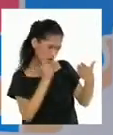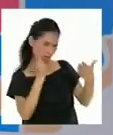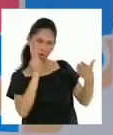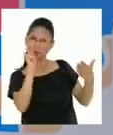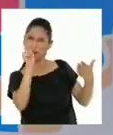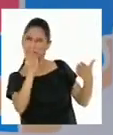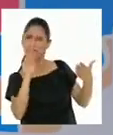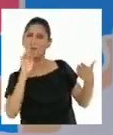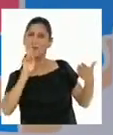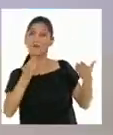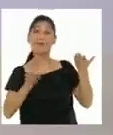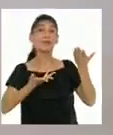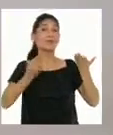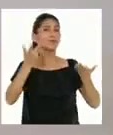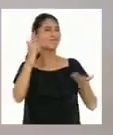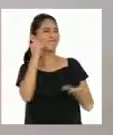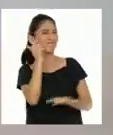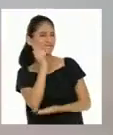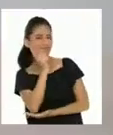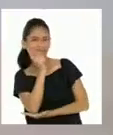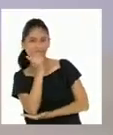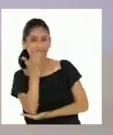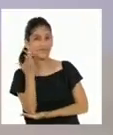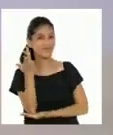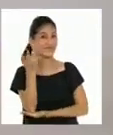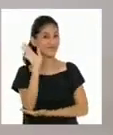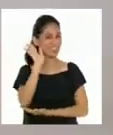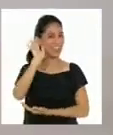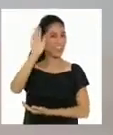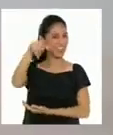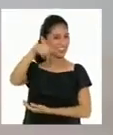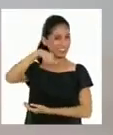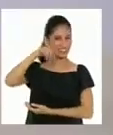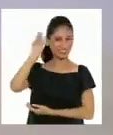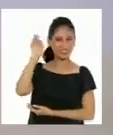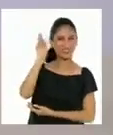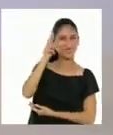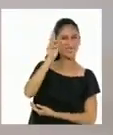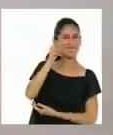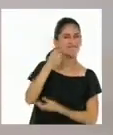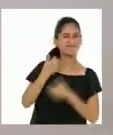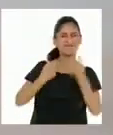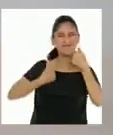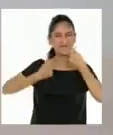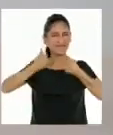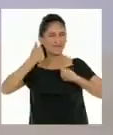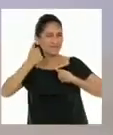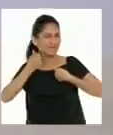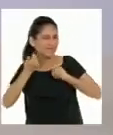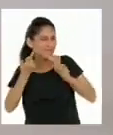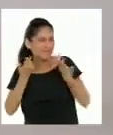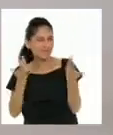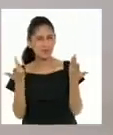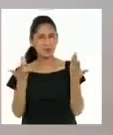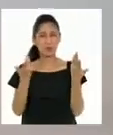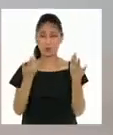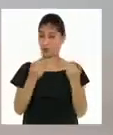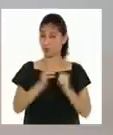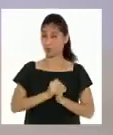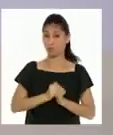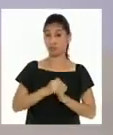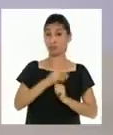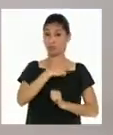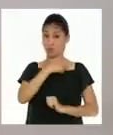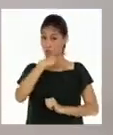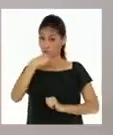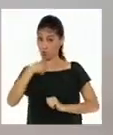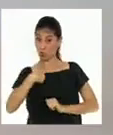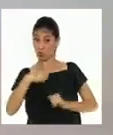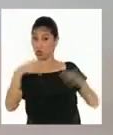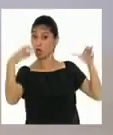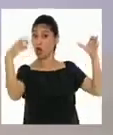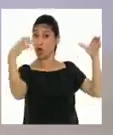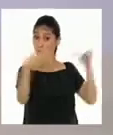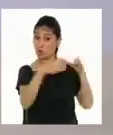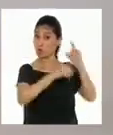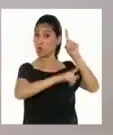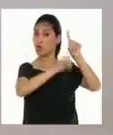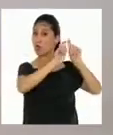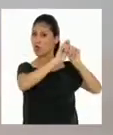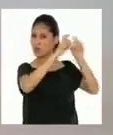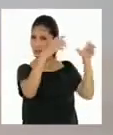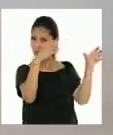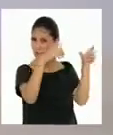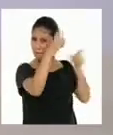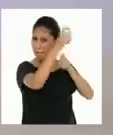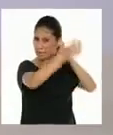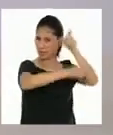estadística? Docente del día, tengo una duda. ¿Cómo podemos realizar entrevistas o aplicar encuestas en